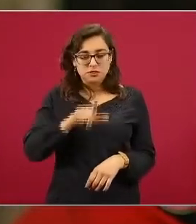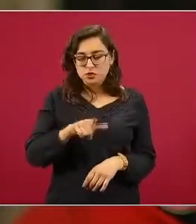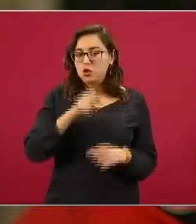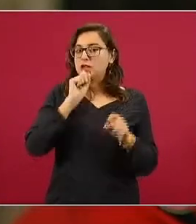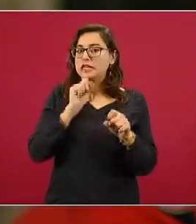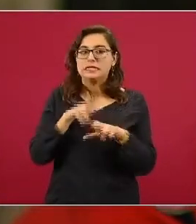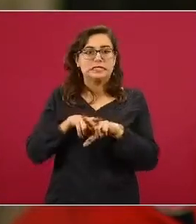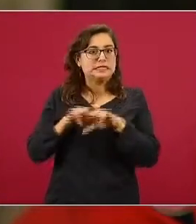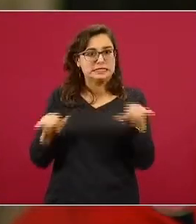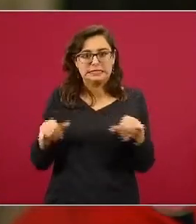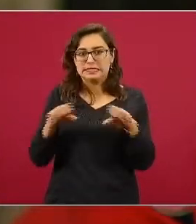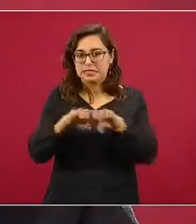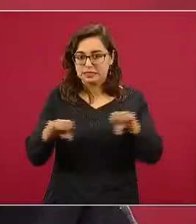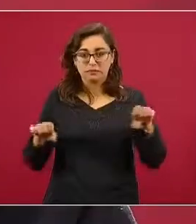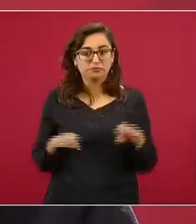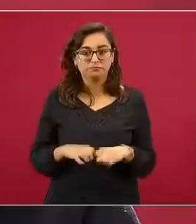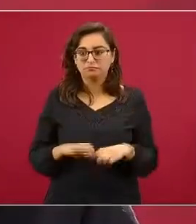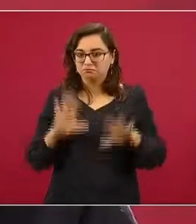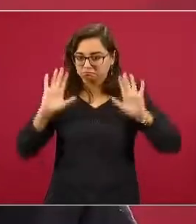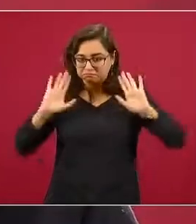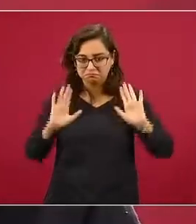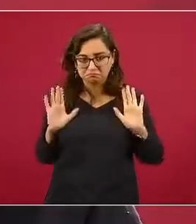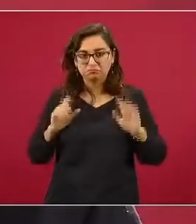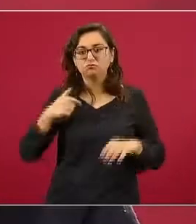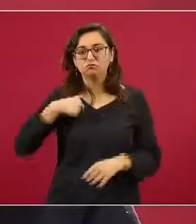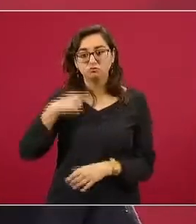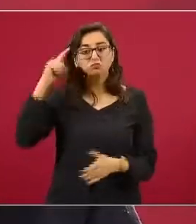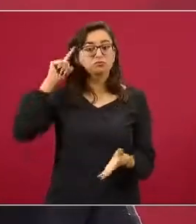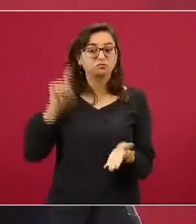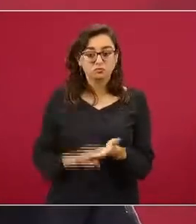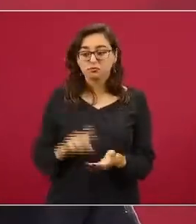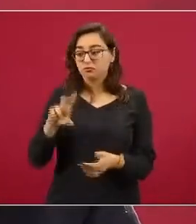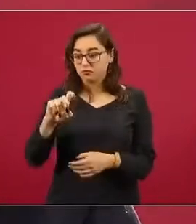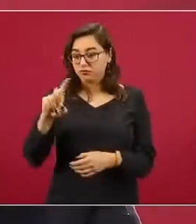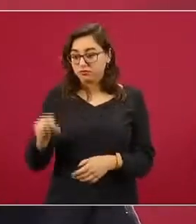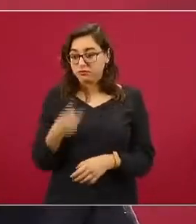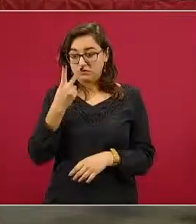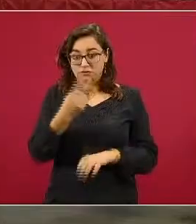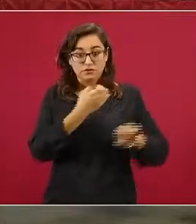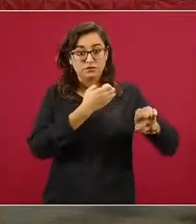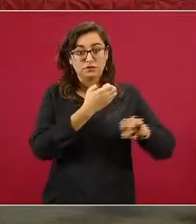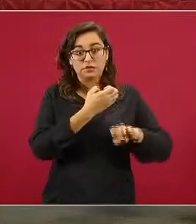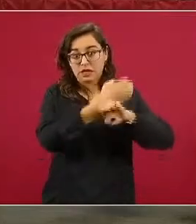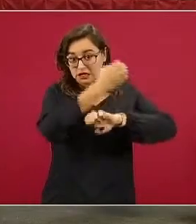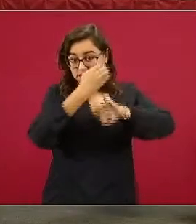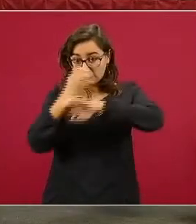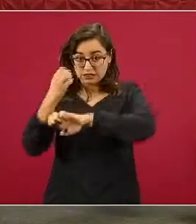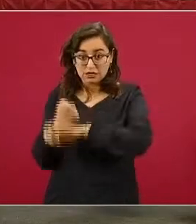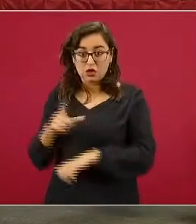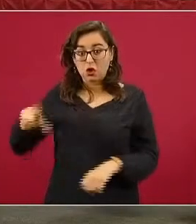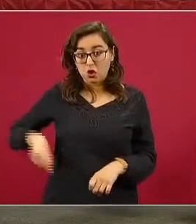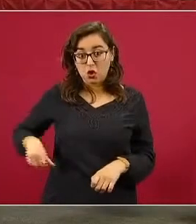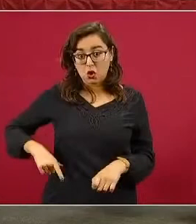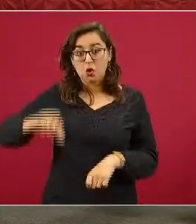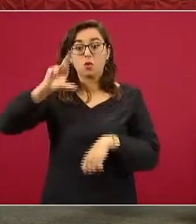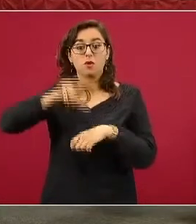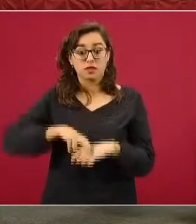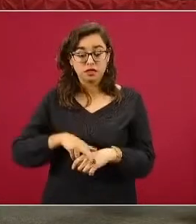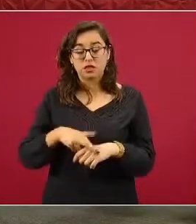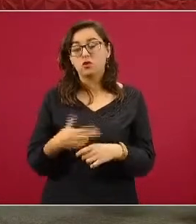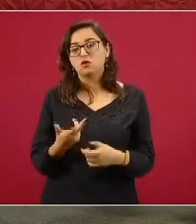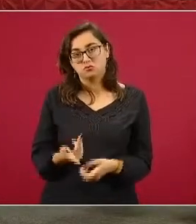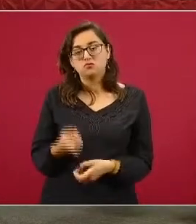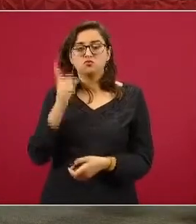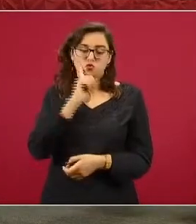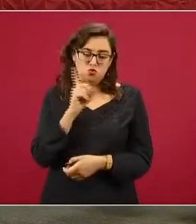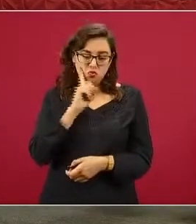Petersen, ni al equipo de salud. A mí me parece que los 32 gobernadores, o los 30 gobernadores, la gobernadora de Sonora, la jefa de